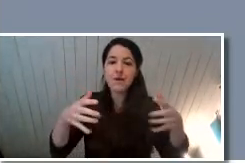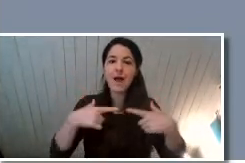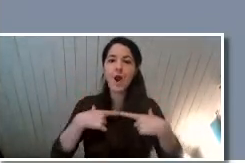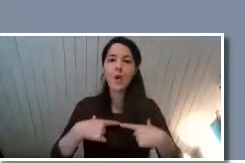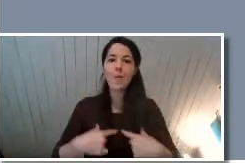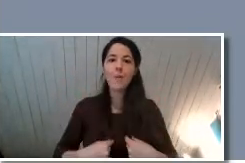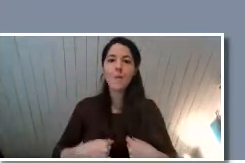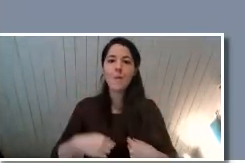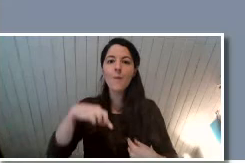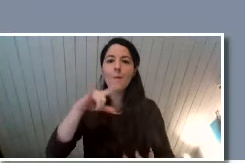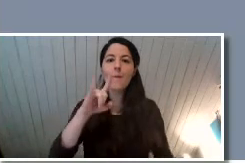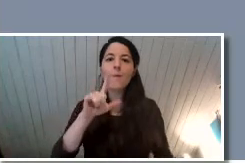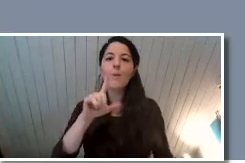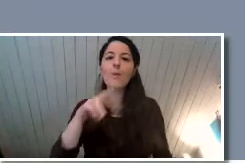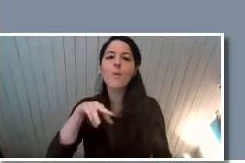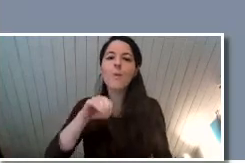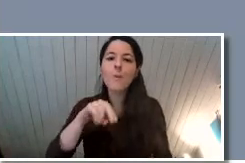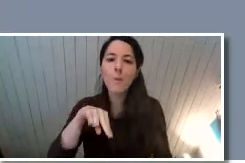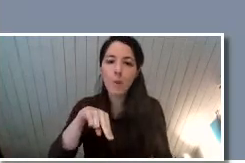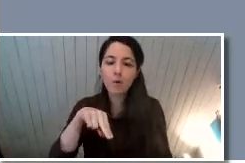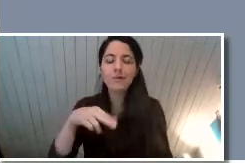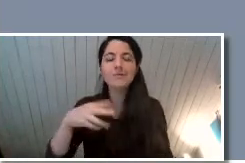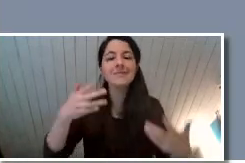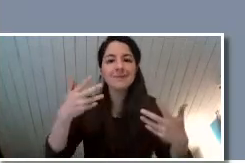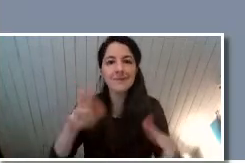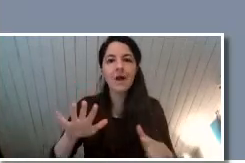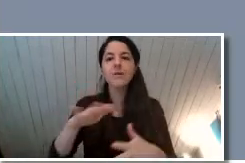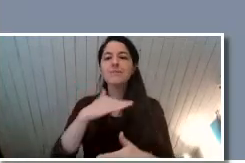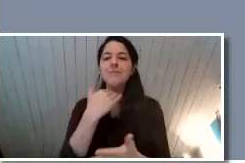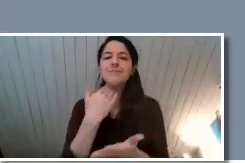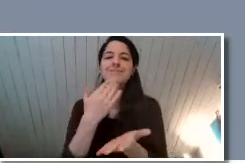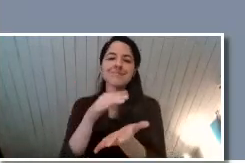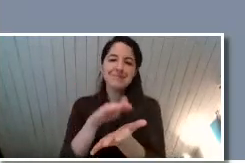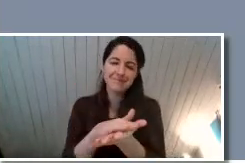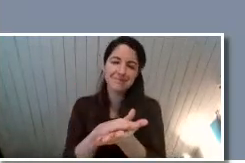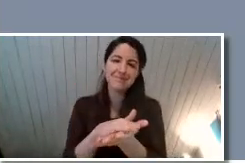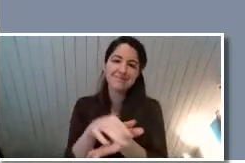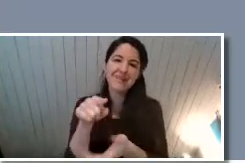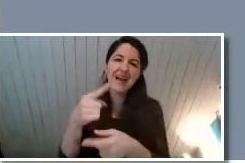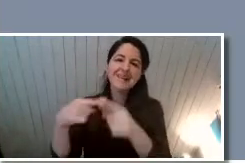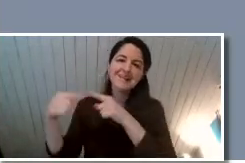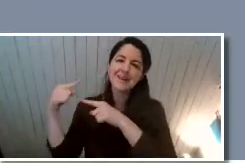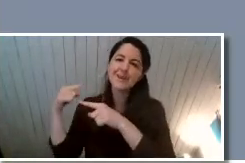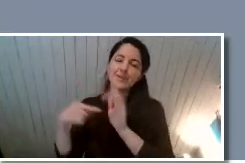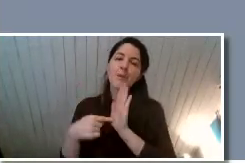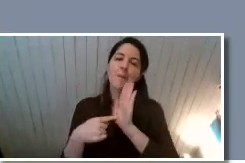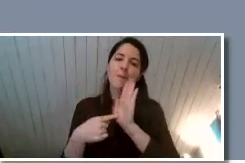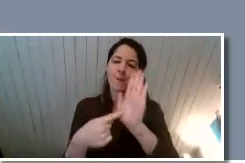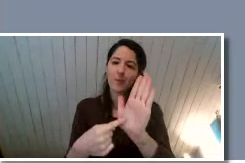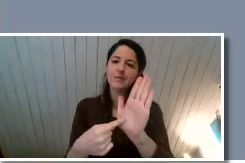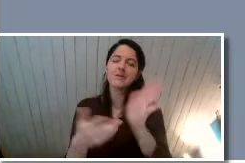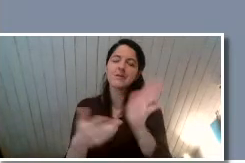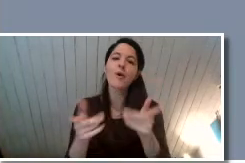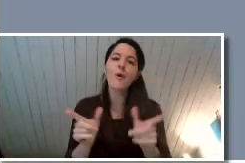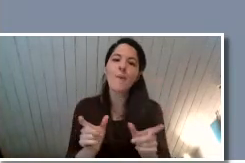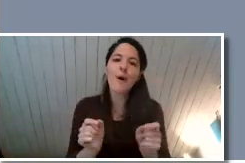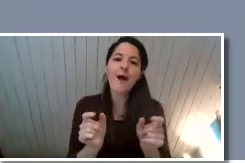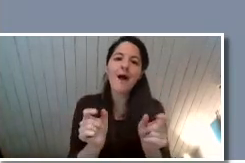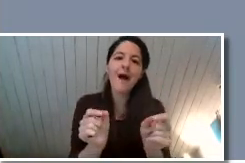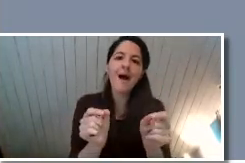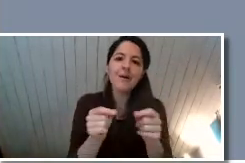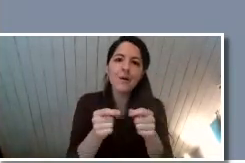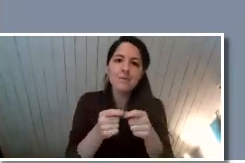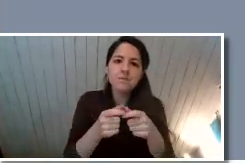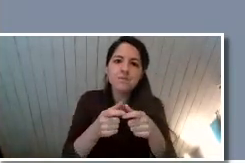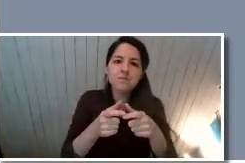Y creo que esta historia refleja bastante bien la evolución del cáncer de próstata en los